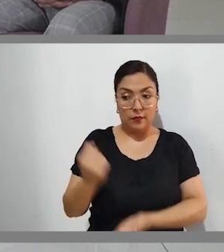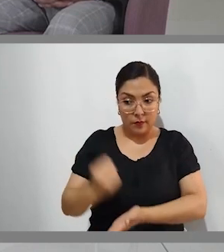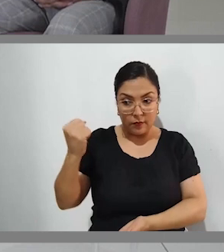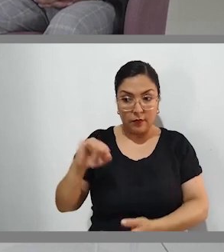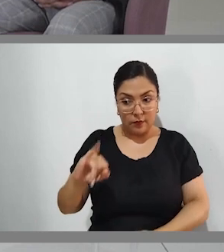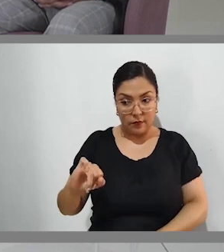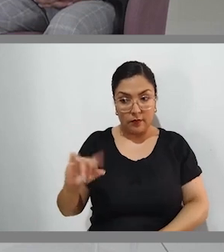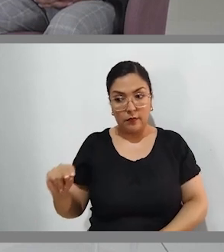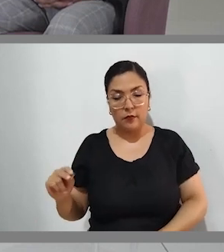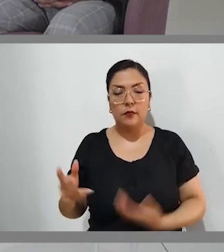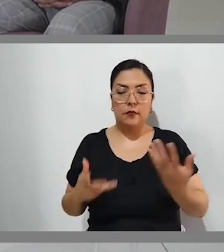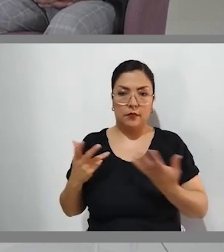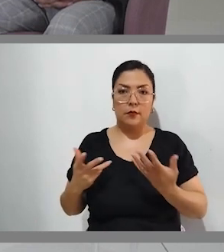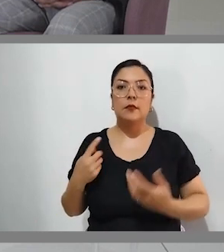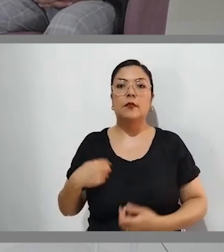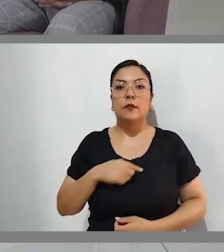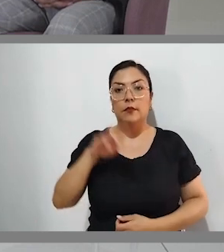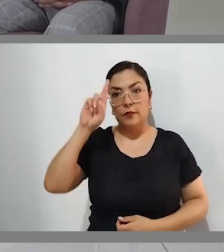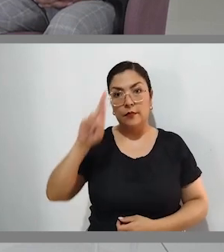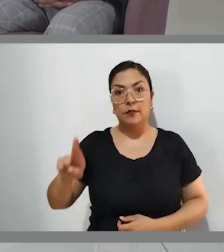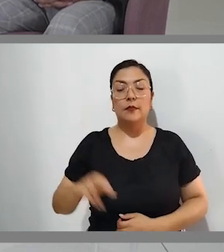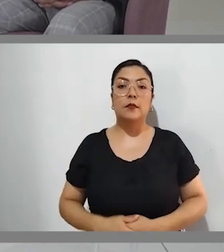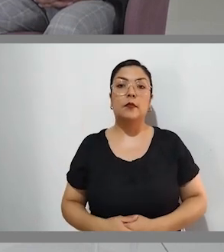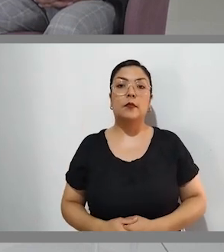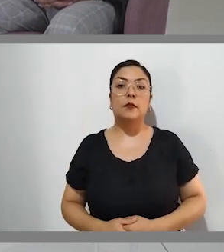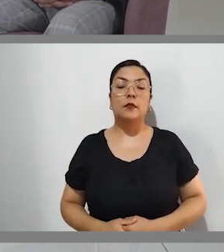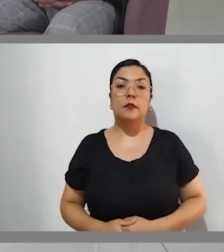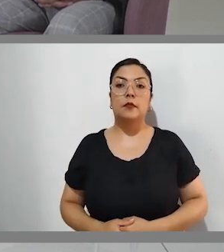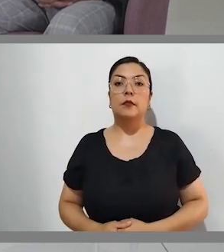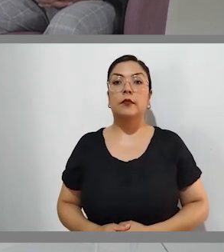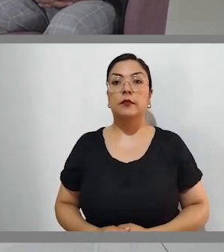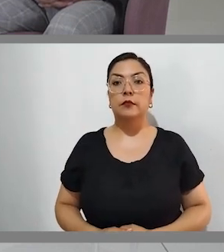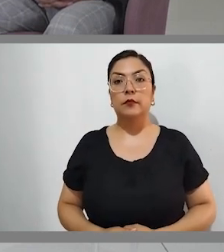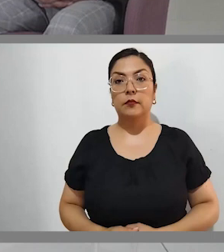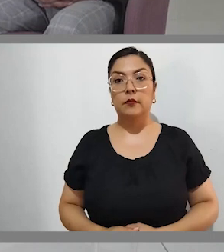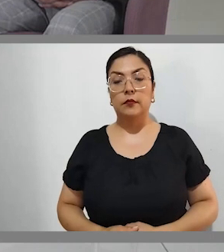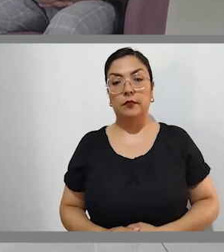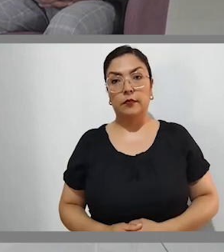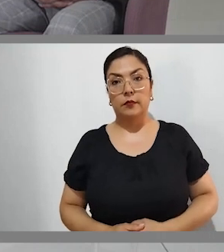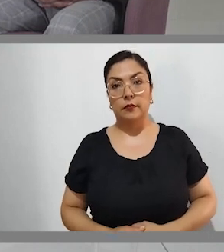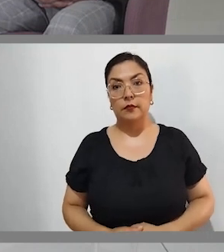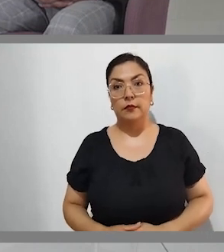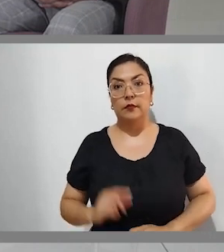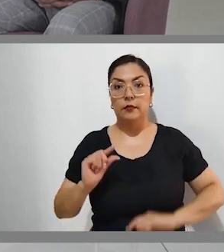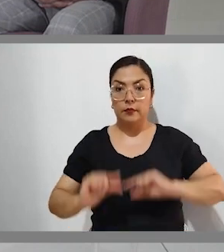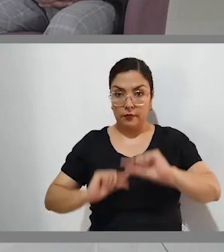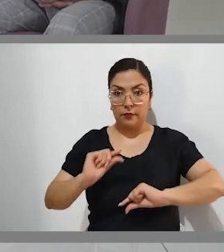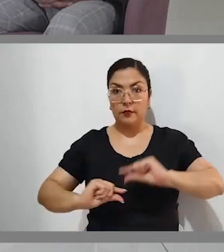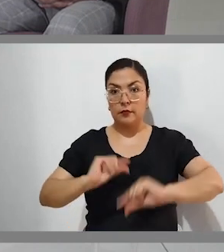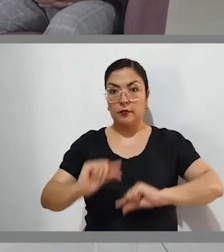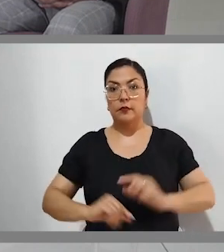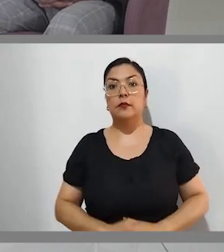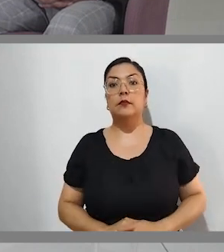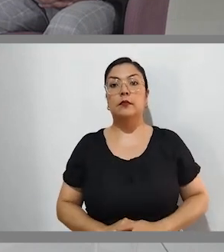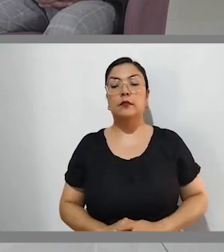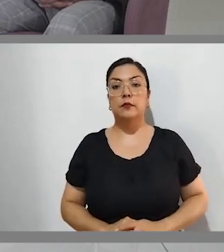del INE, otros se hacen en colaboración con el propio órgano nacional y al final de cuentas todo esto siempre